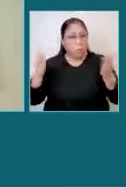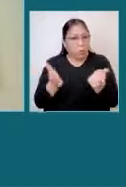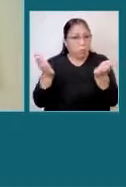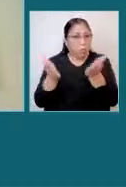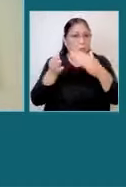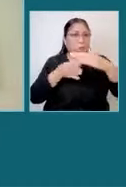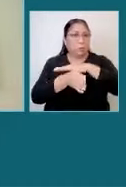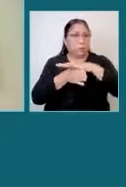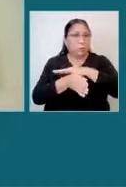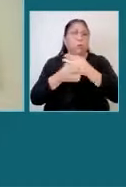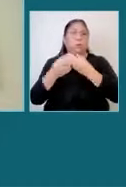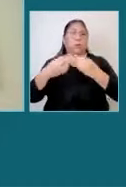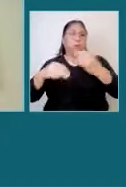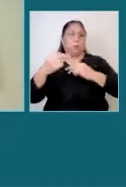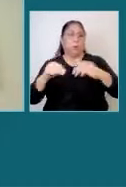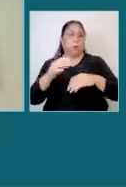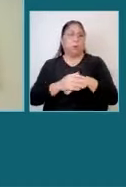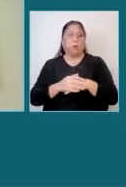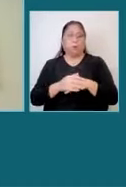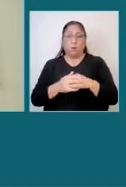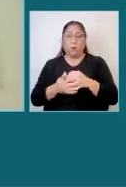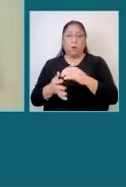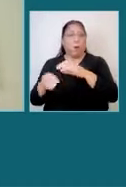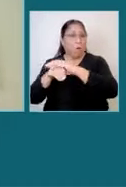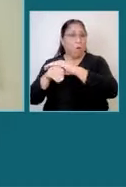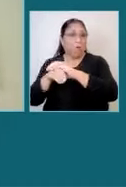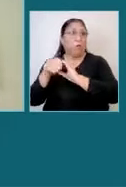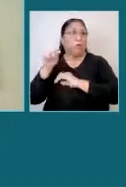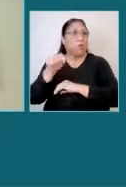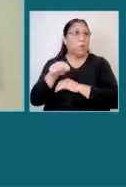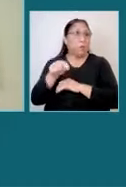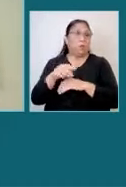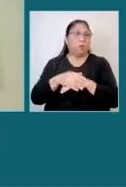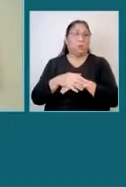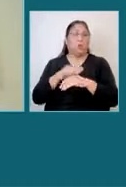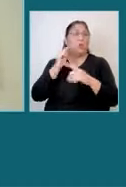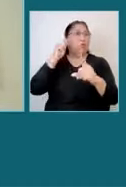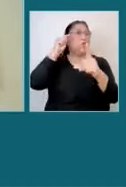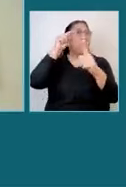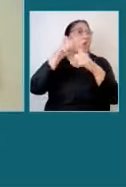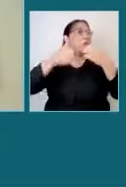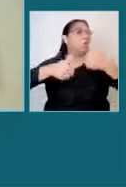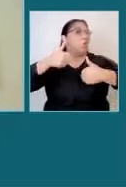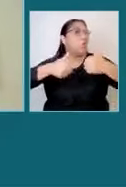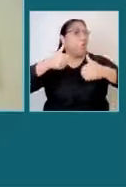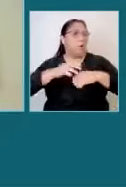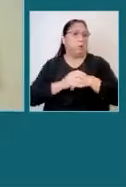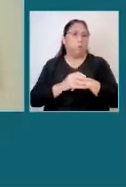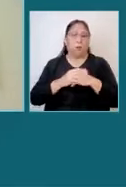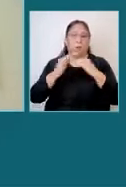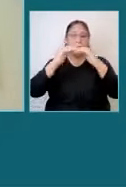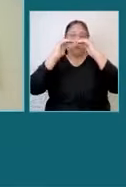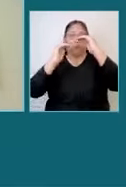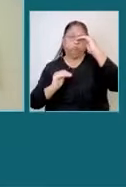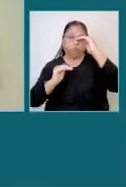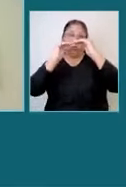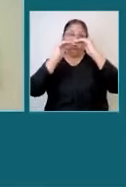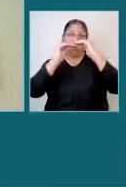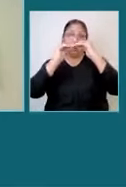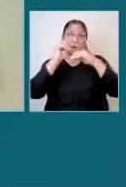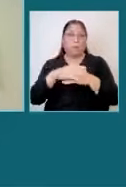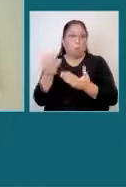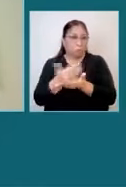mercados. Respecto al Fondo de Capital para Emprendimientos Innovadores, su finalidad principal es acortar la brecha de financiamiento